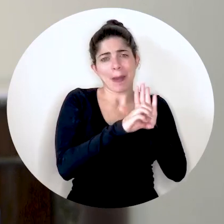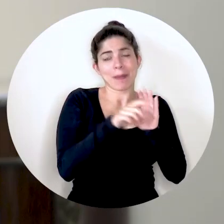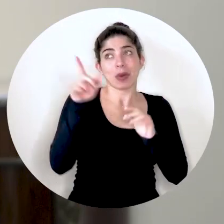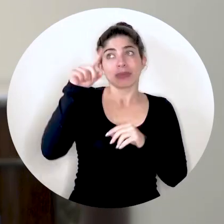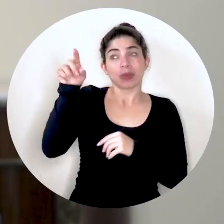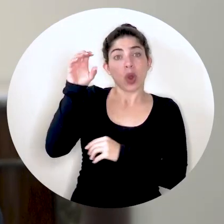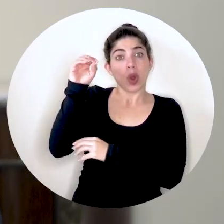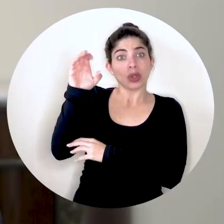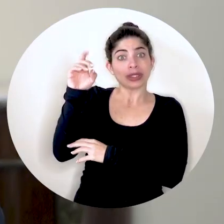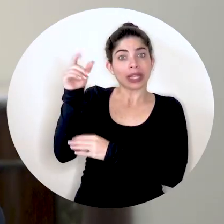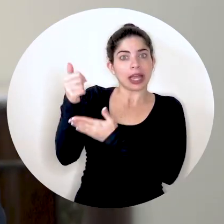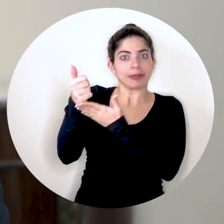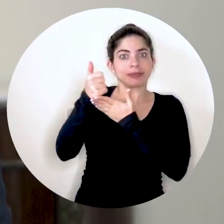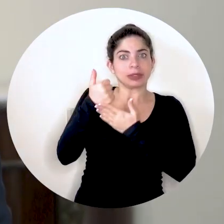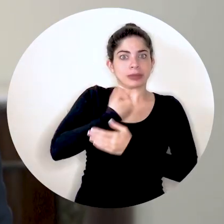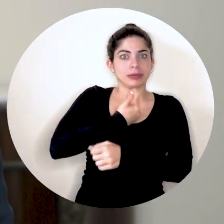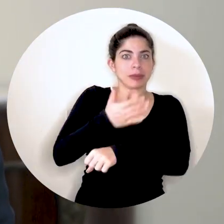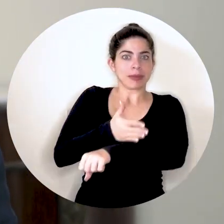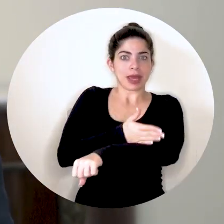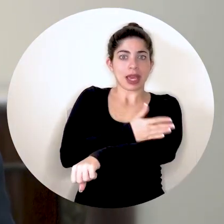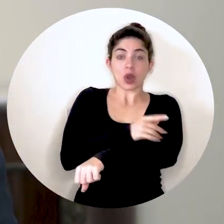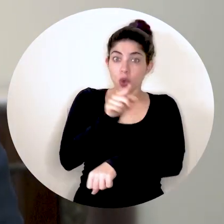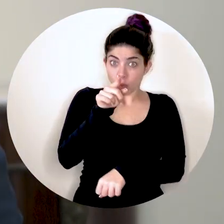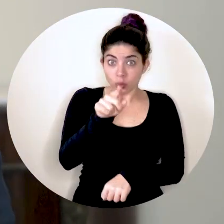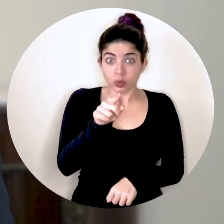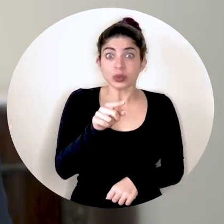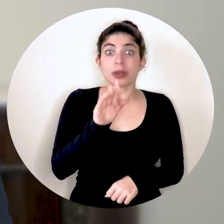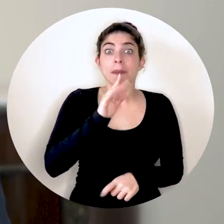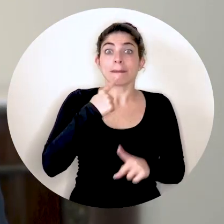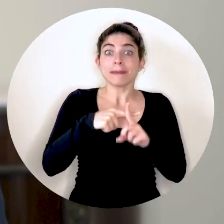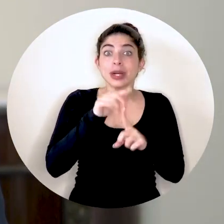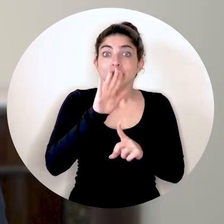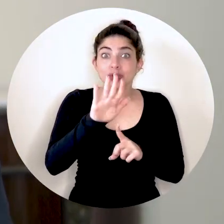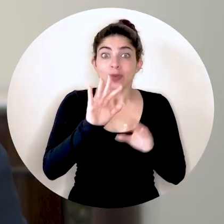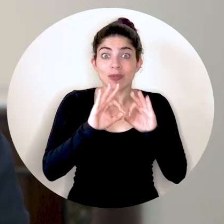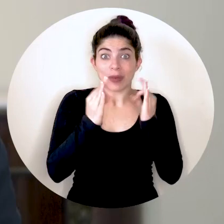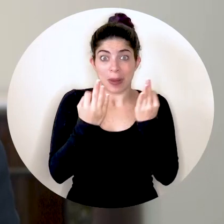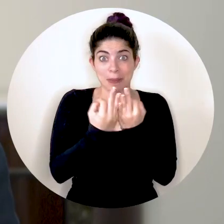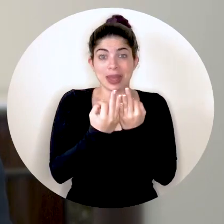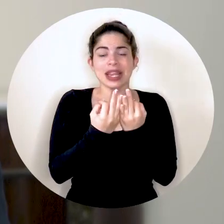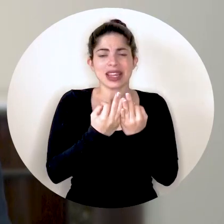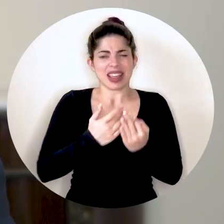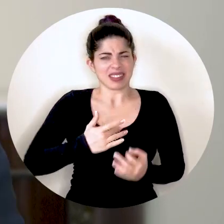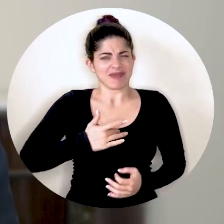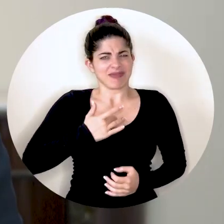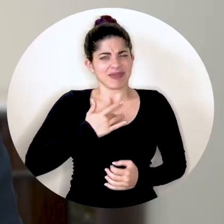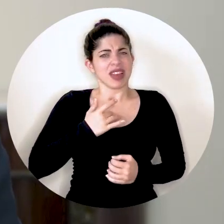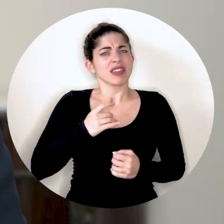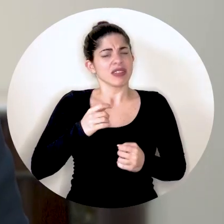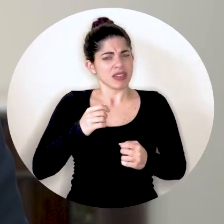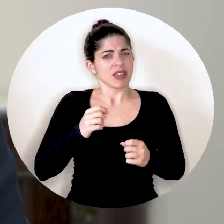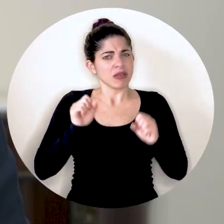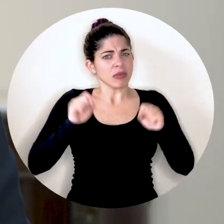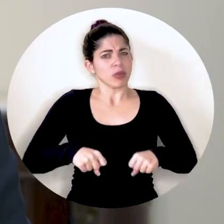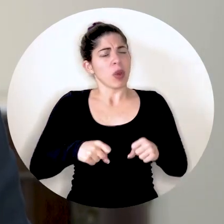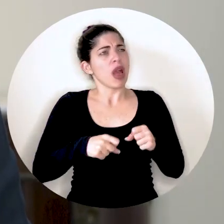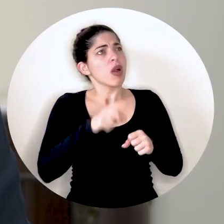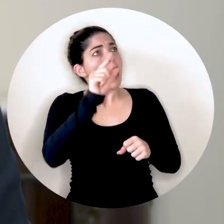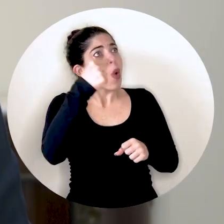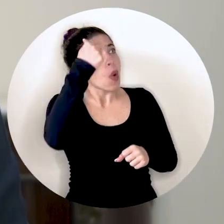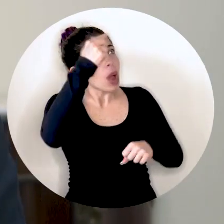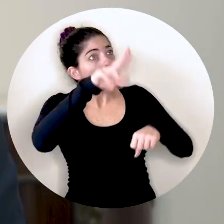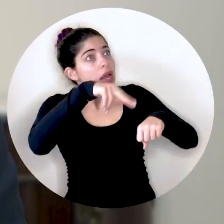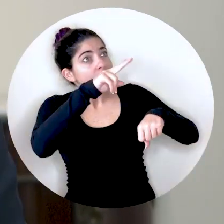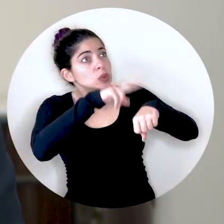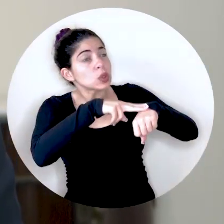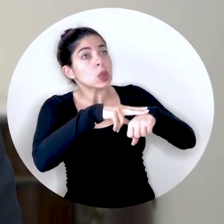OCDE vamos a ir mejorando. Siéntase usted, ciudadano y su familia, en la capacidad de exigirle a los